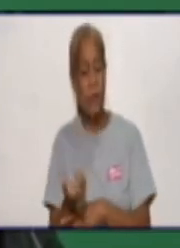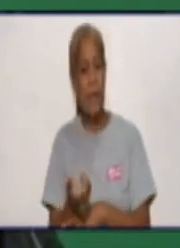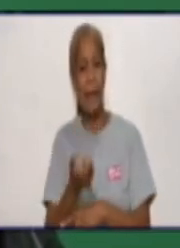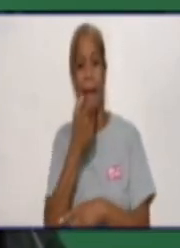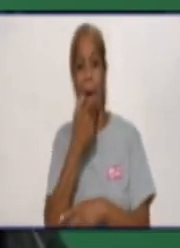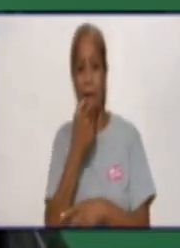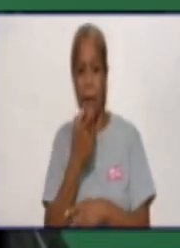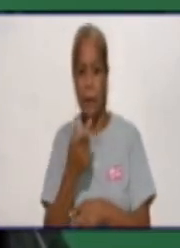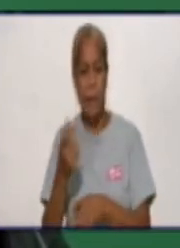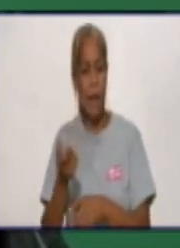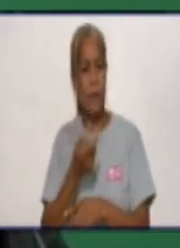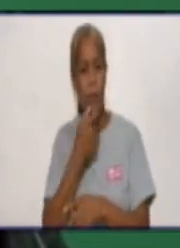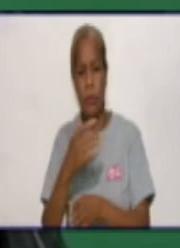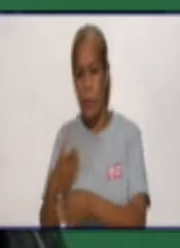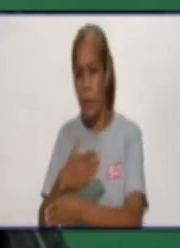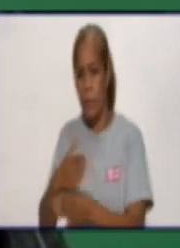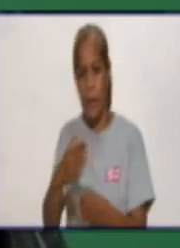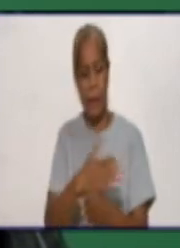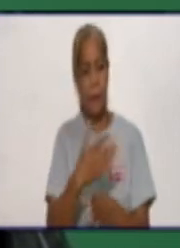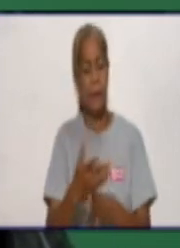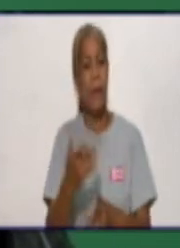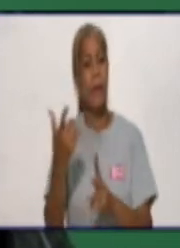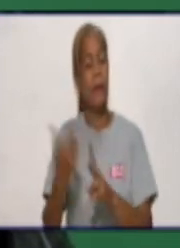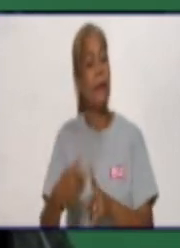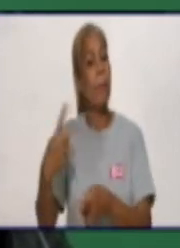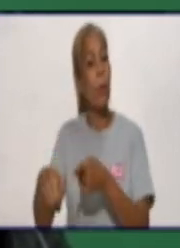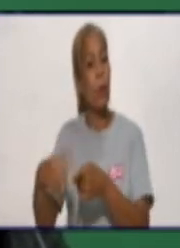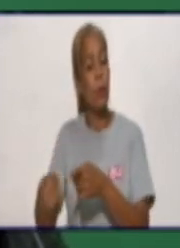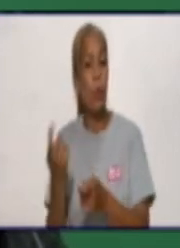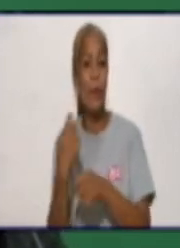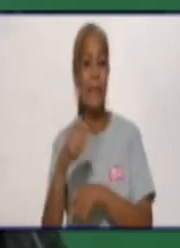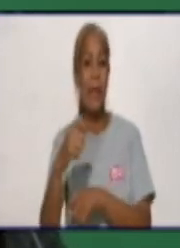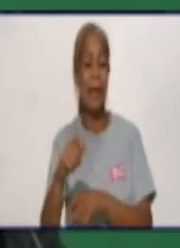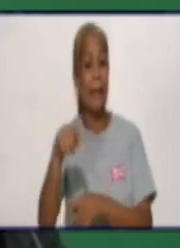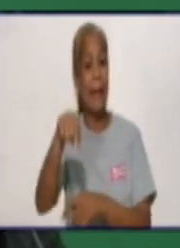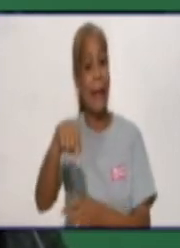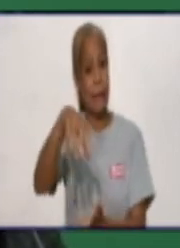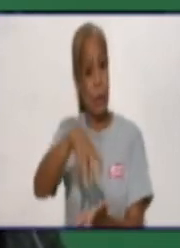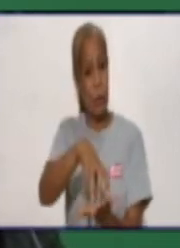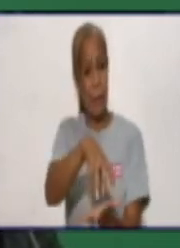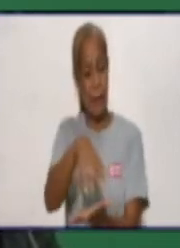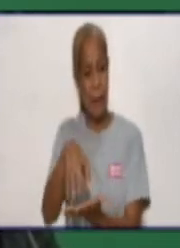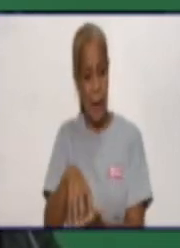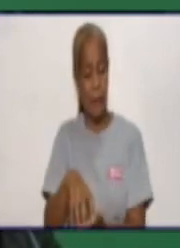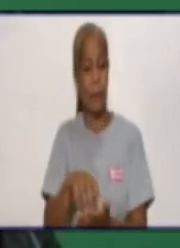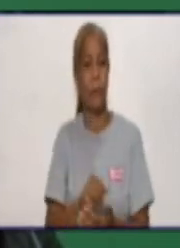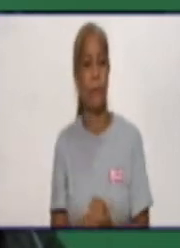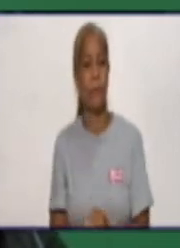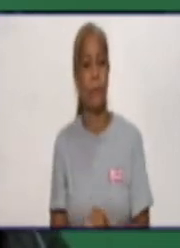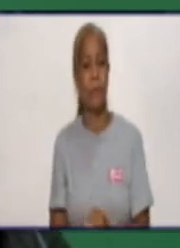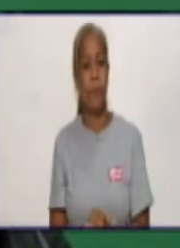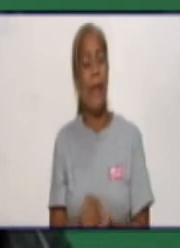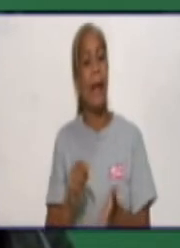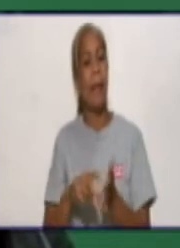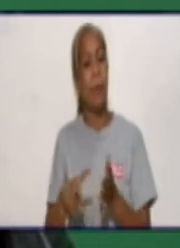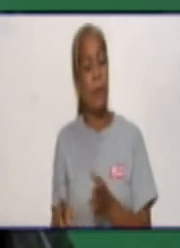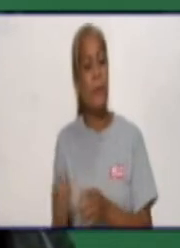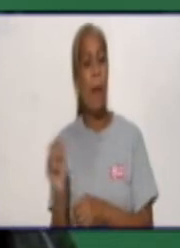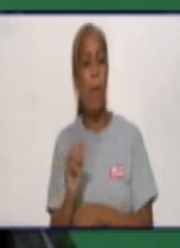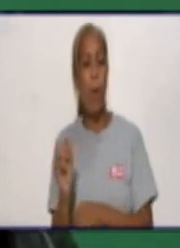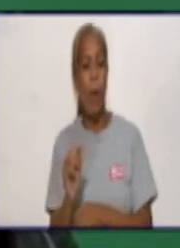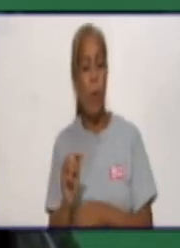y de un grupo de artículos que de productos que vendemos nuestra unidad damos la reapertura en la provincia gradualmente